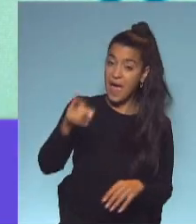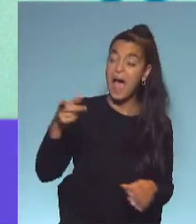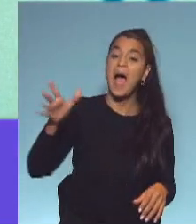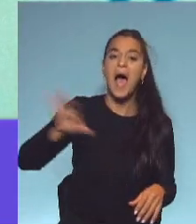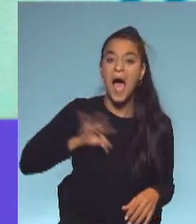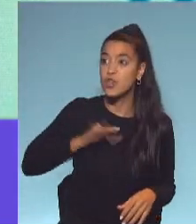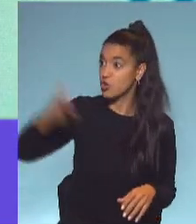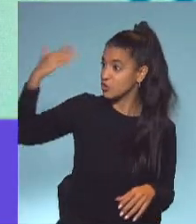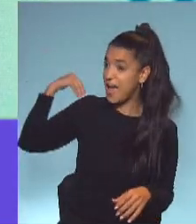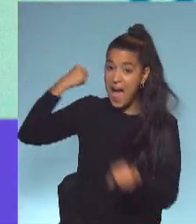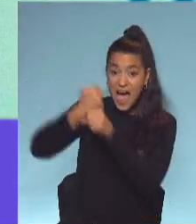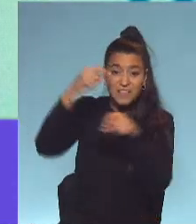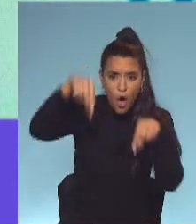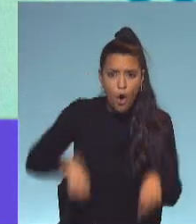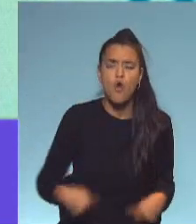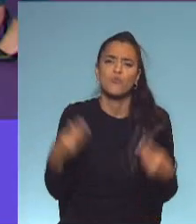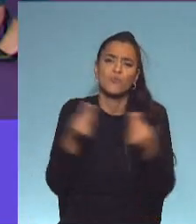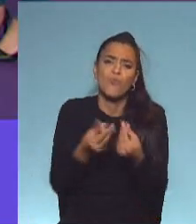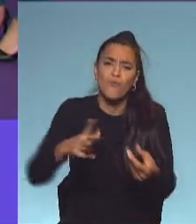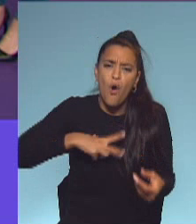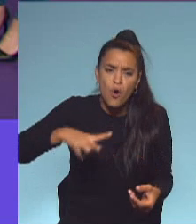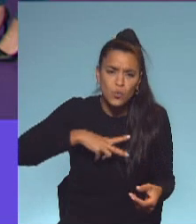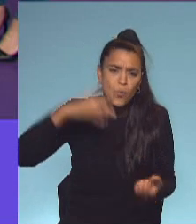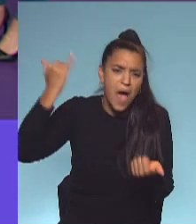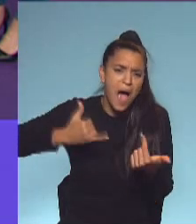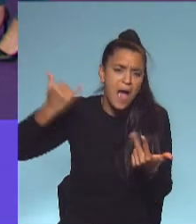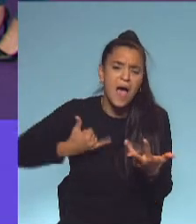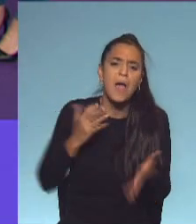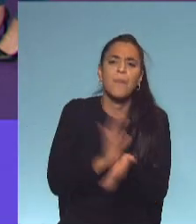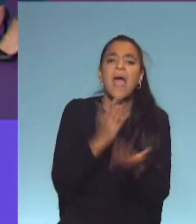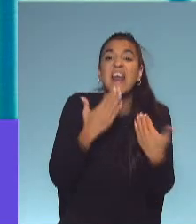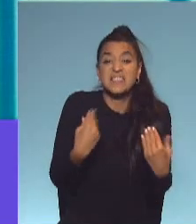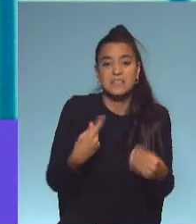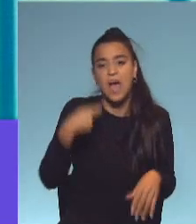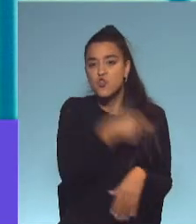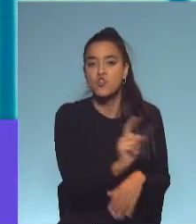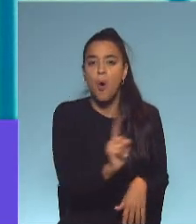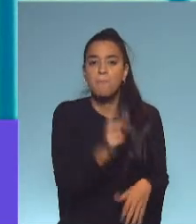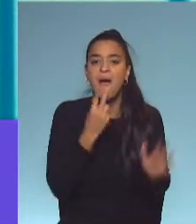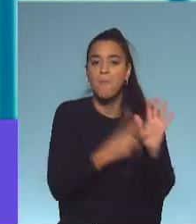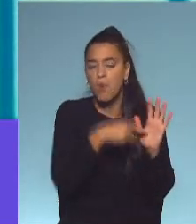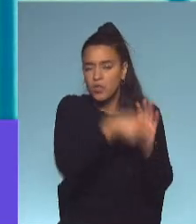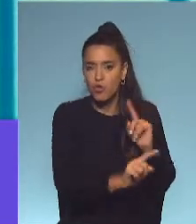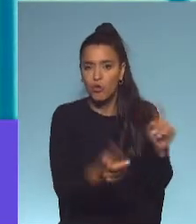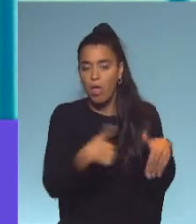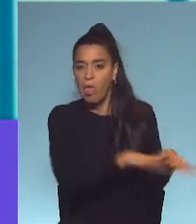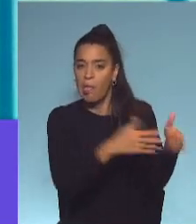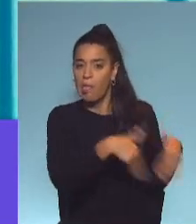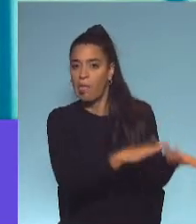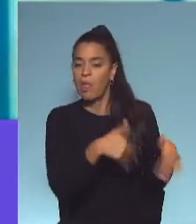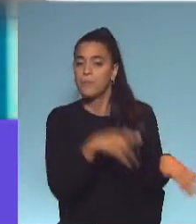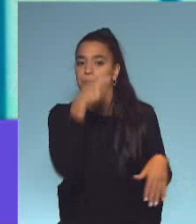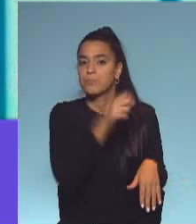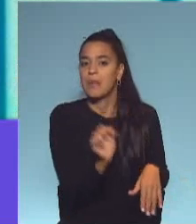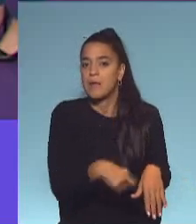años al día de hoy, ¿cuántas fortunas se habrán generado evadiendo impuestos, ¿no? Y se naturaliza la evasión